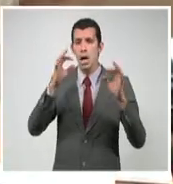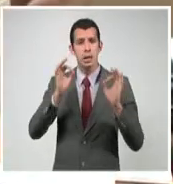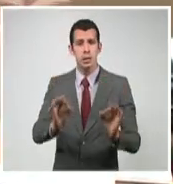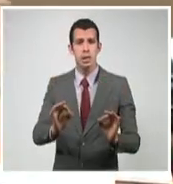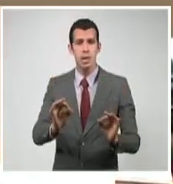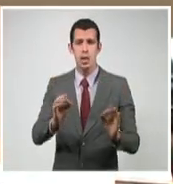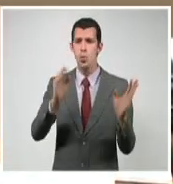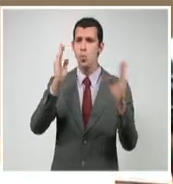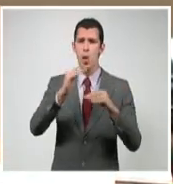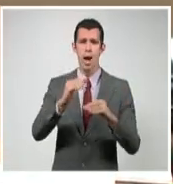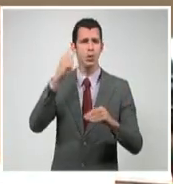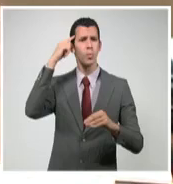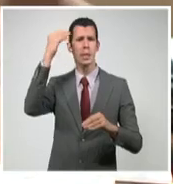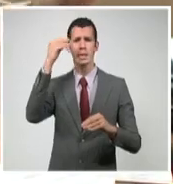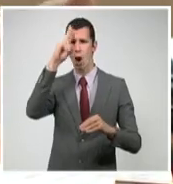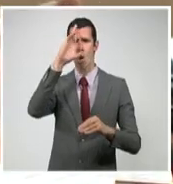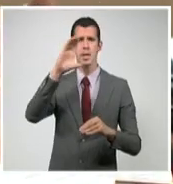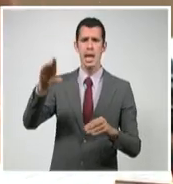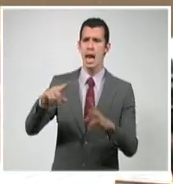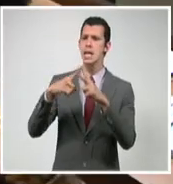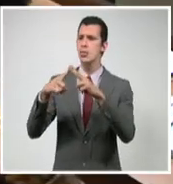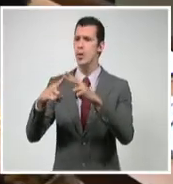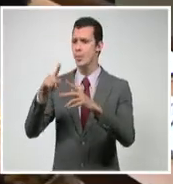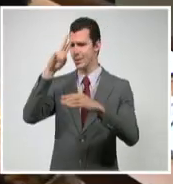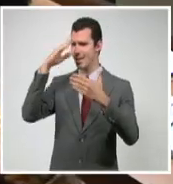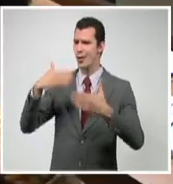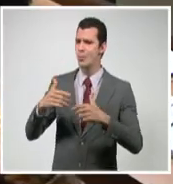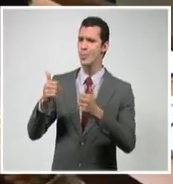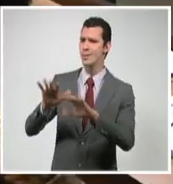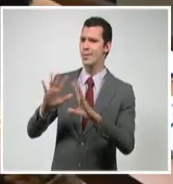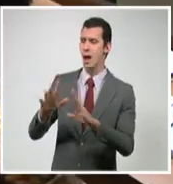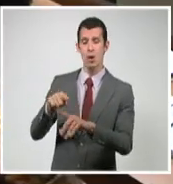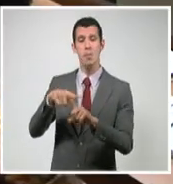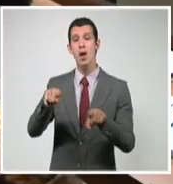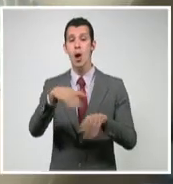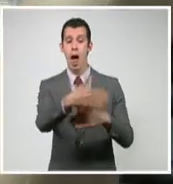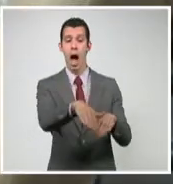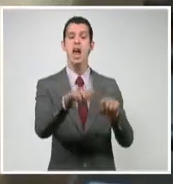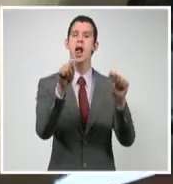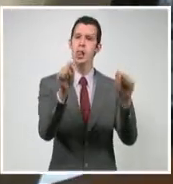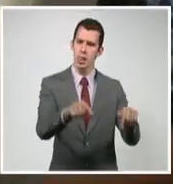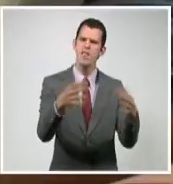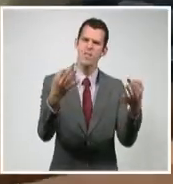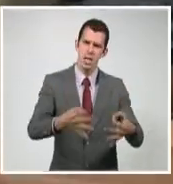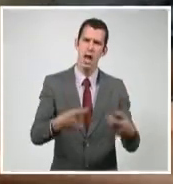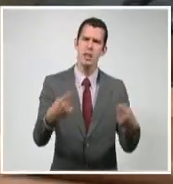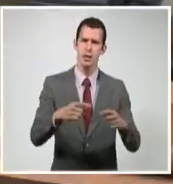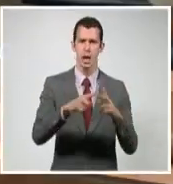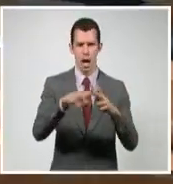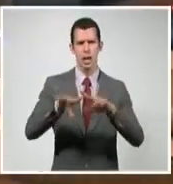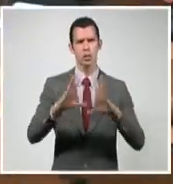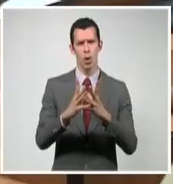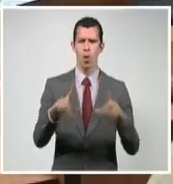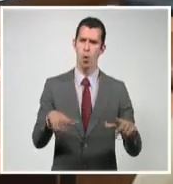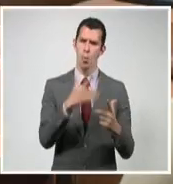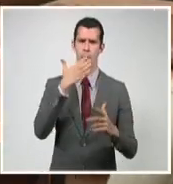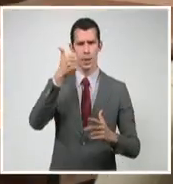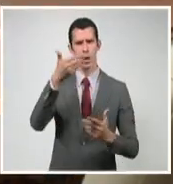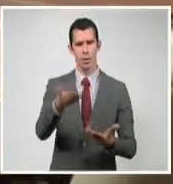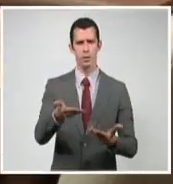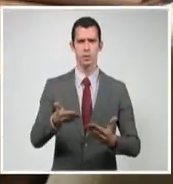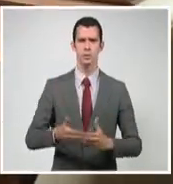y regresar a escenarios más favorables en el control de la epidemia héctor martínez sistema informativo de la televisión